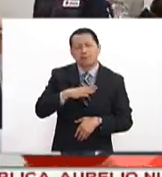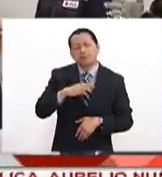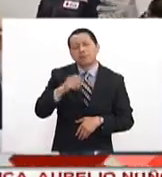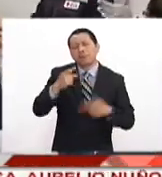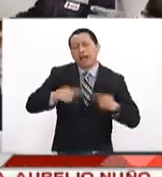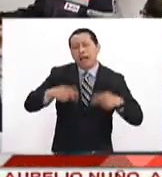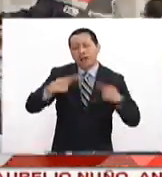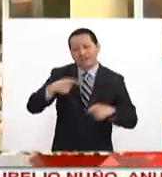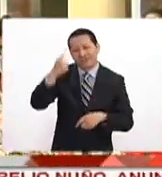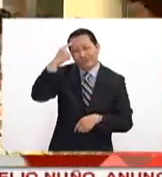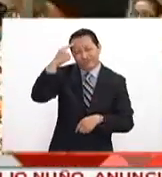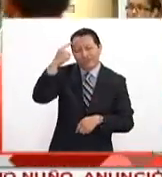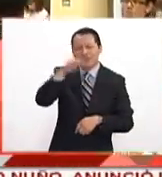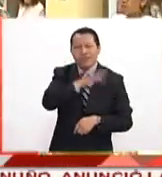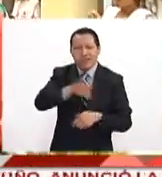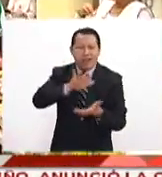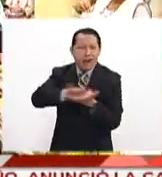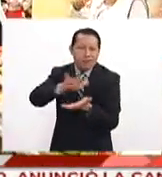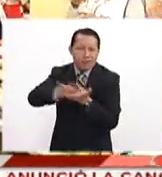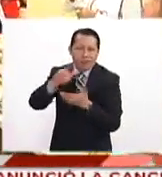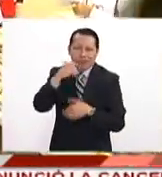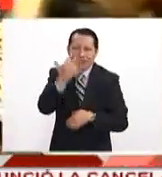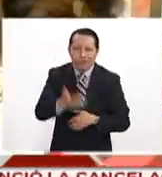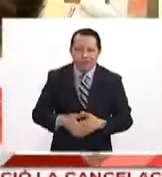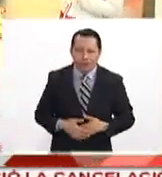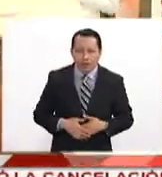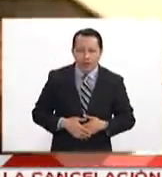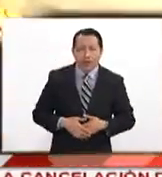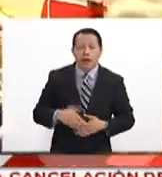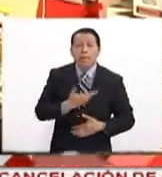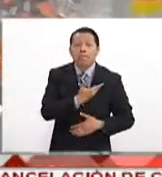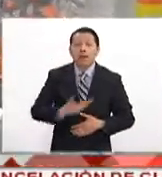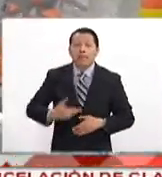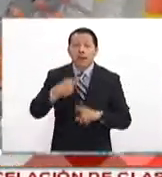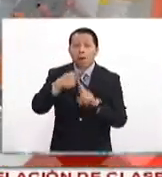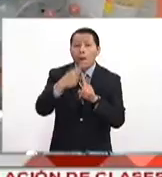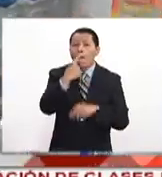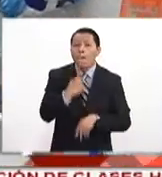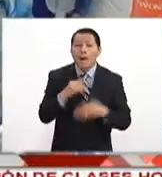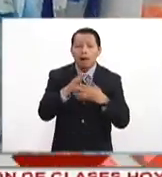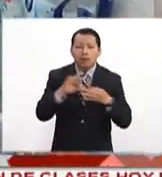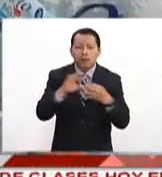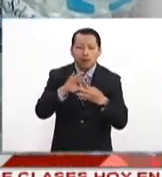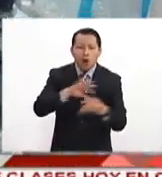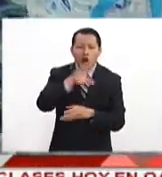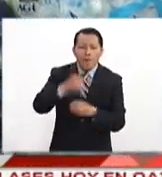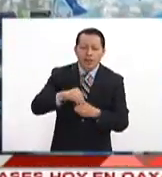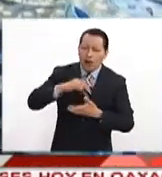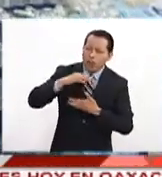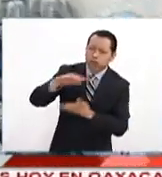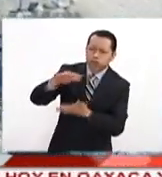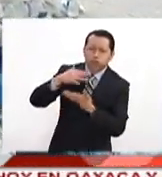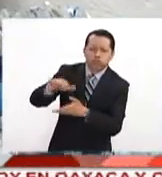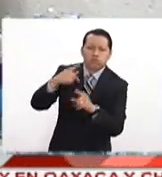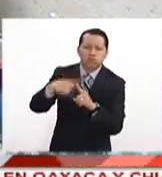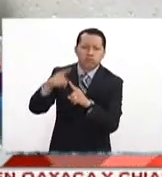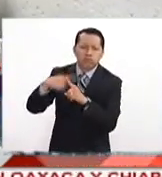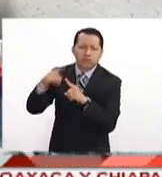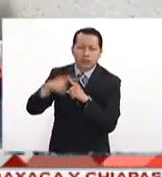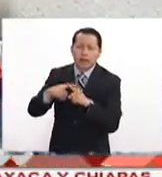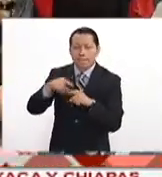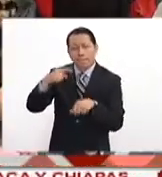ayudar. El presidente de la Cruz Roja aseguró que todo el apoyo es entregado directamente en manos de los